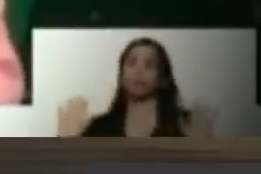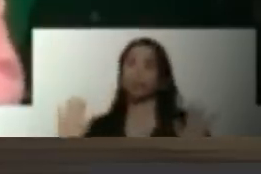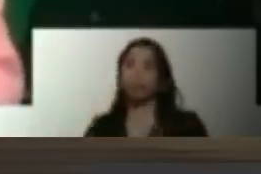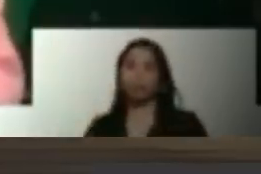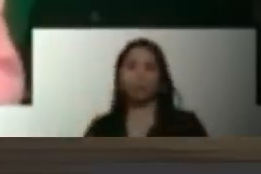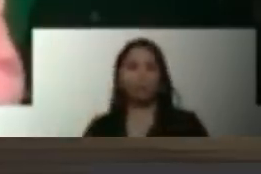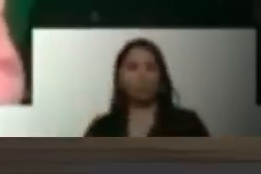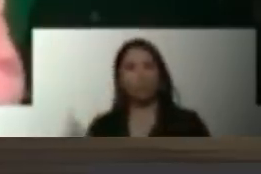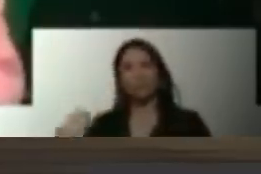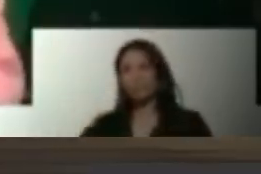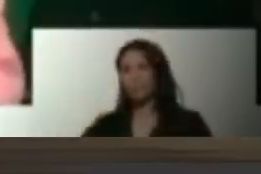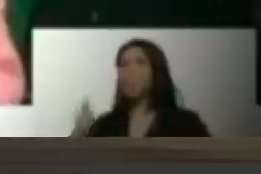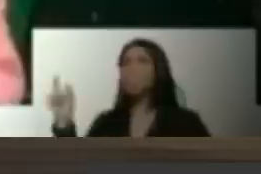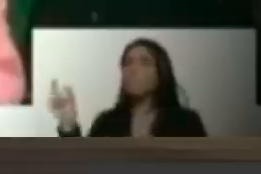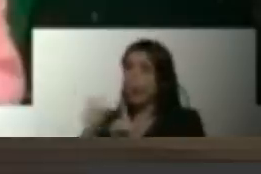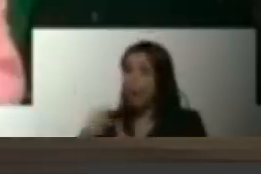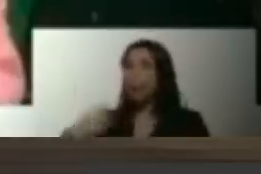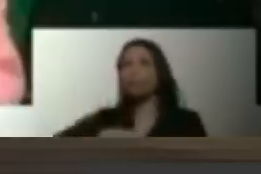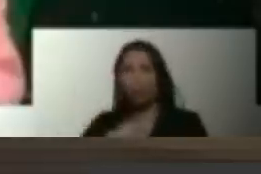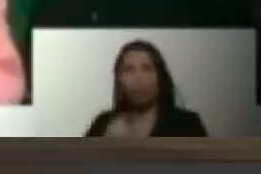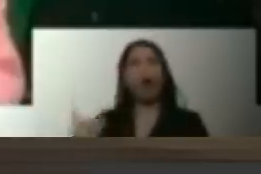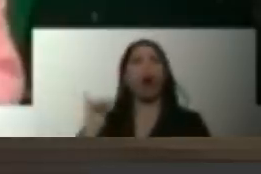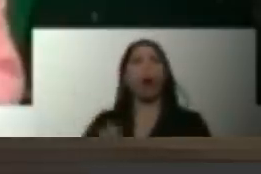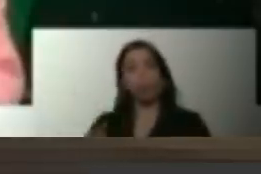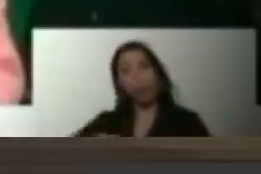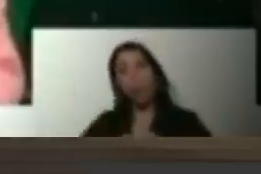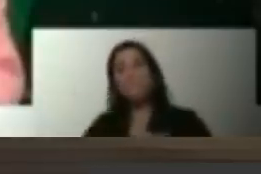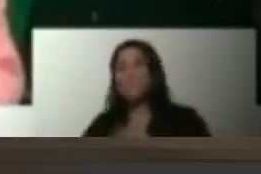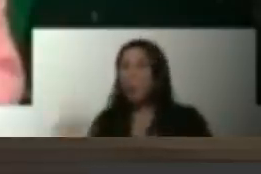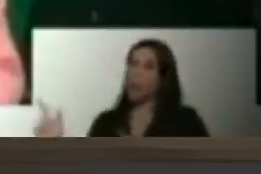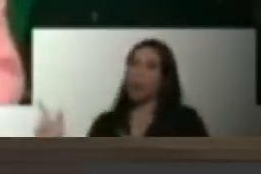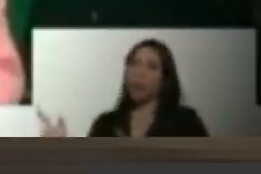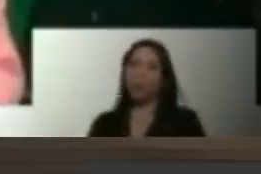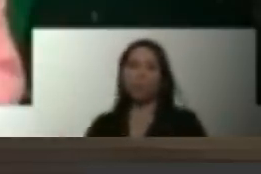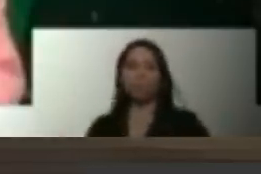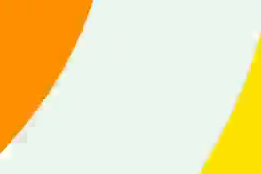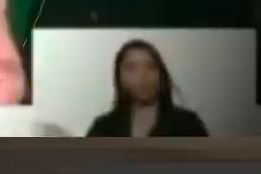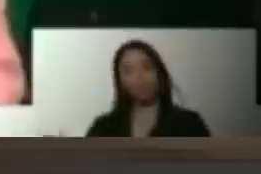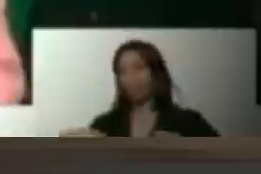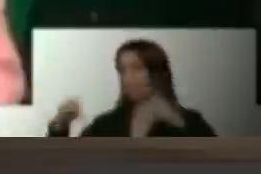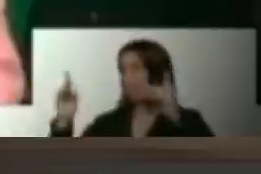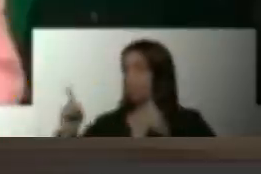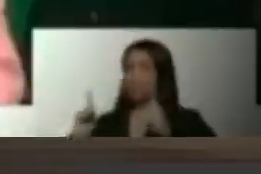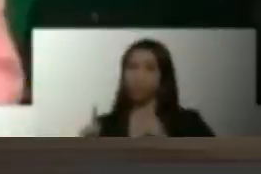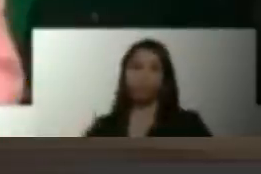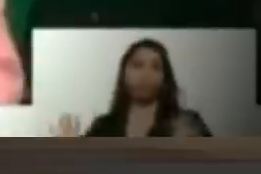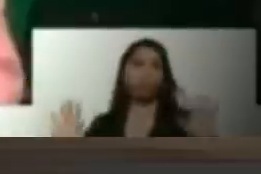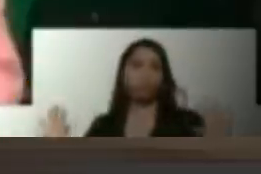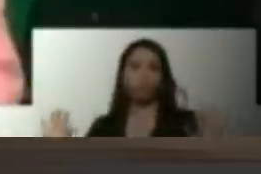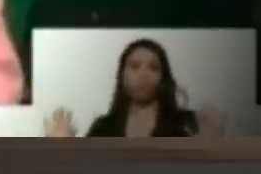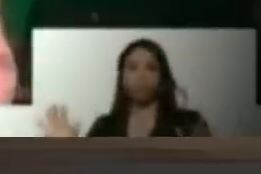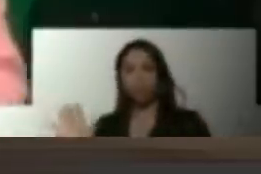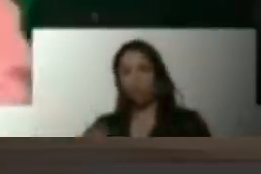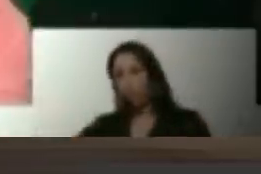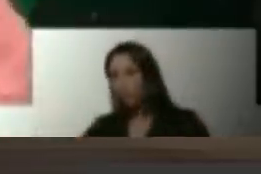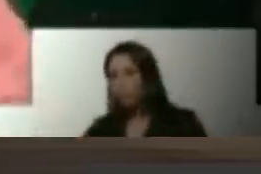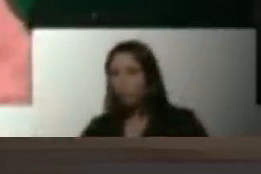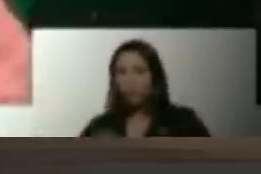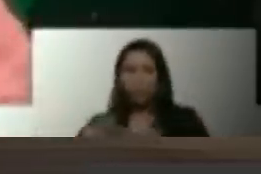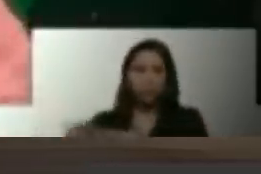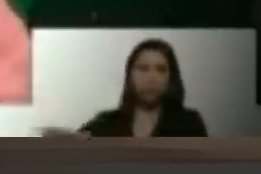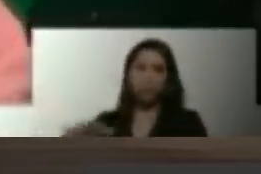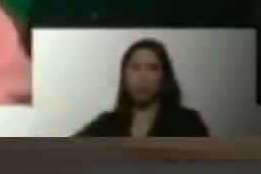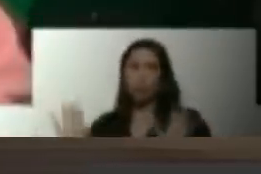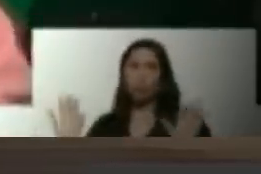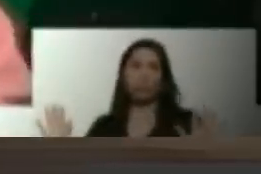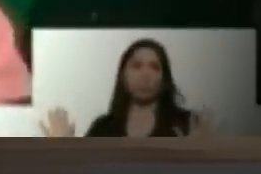que trabajamos para mantenerlo informado. Compartir a través de redes sociales también es muy importante. Para hacer viral toda esta información, de